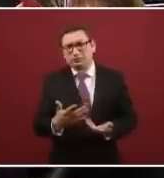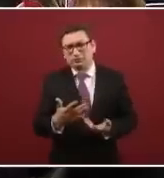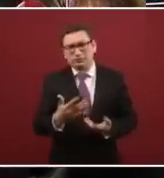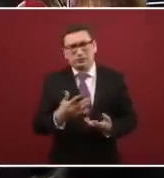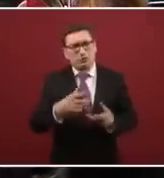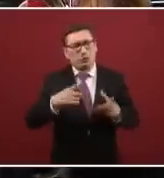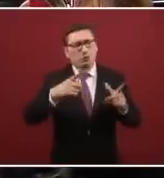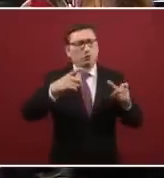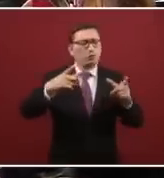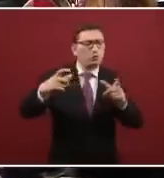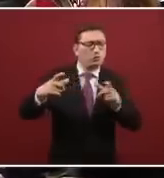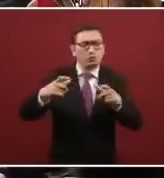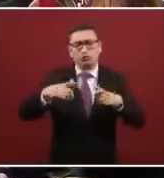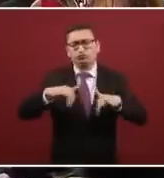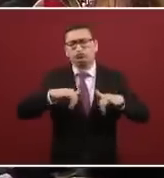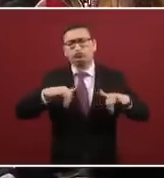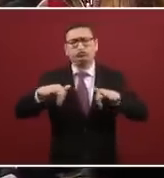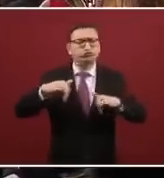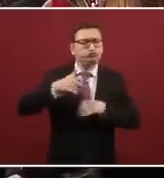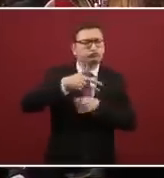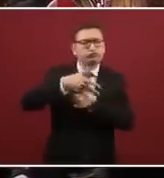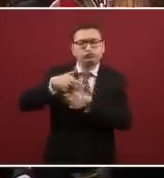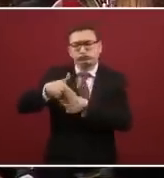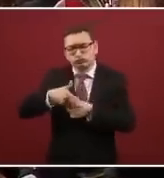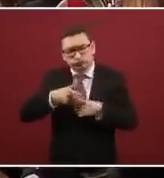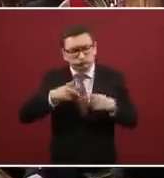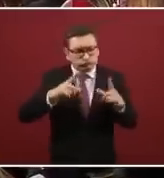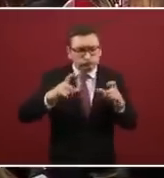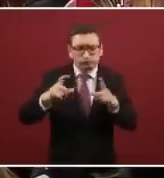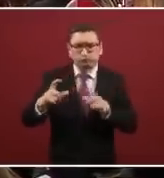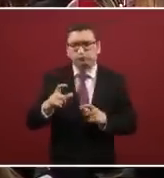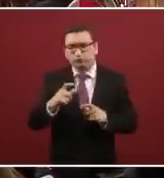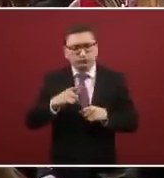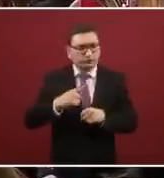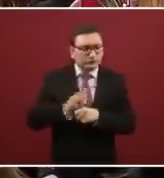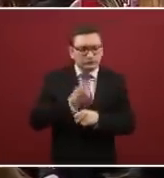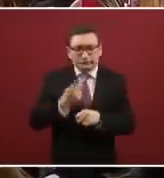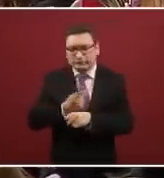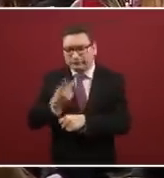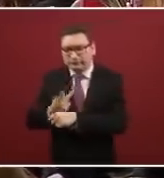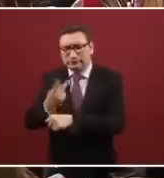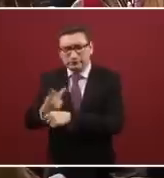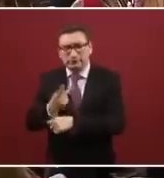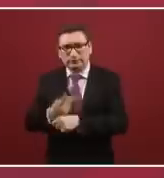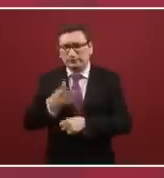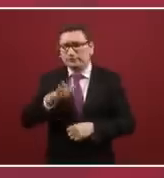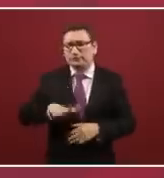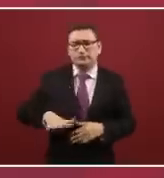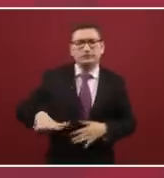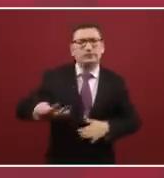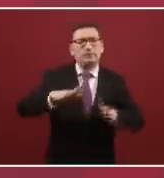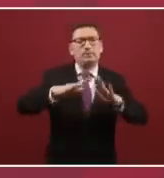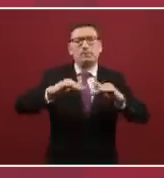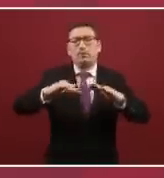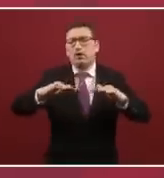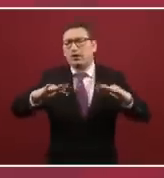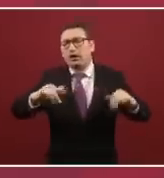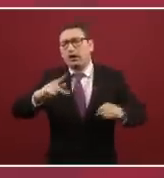tomar fotografía, para saber qué está ocurriendo en el mar,